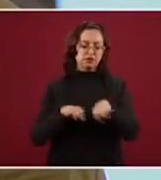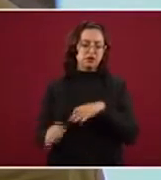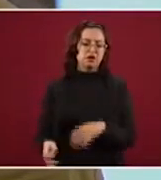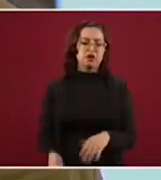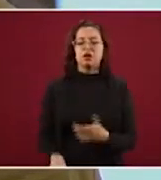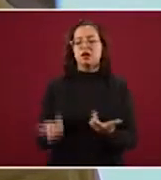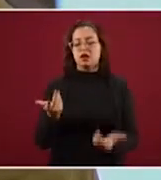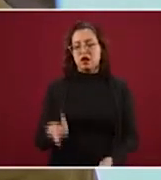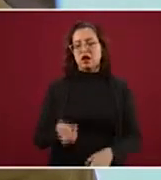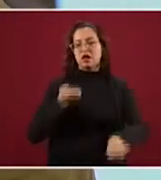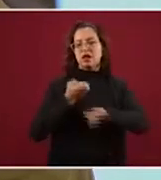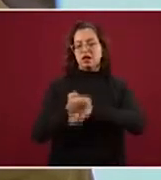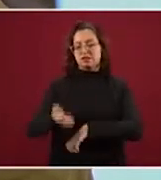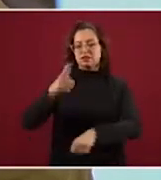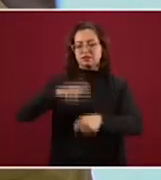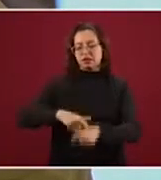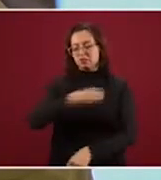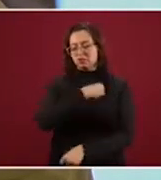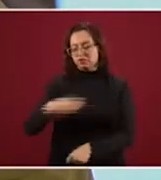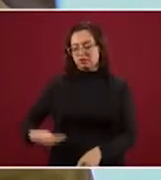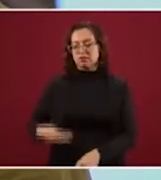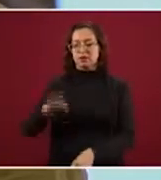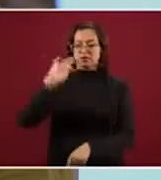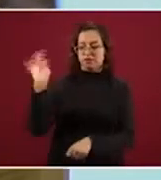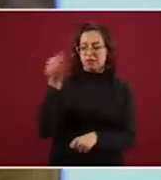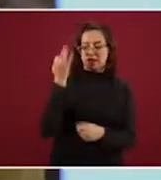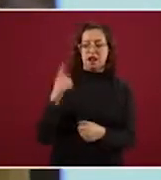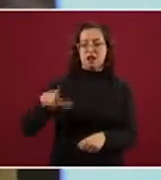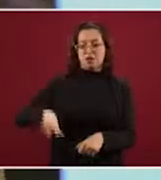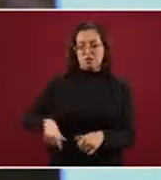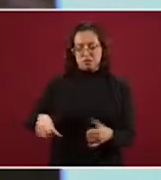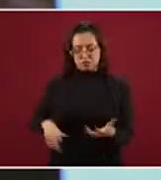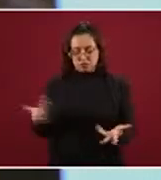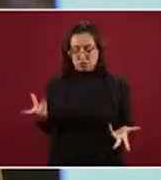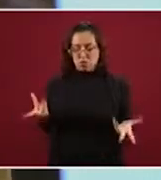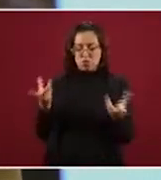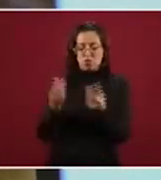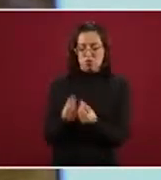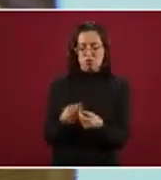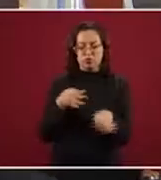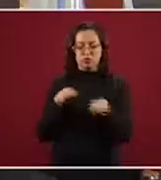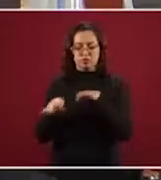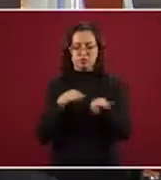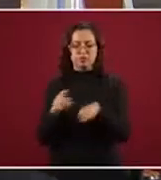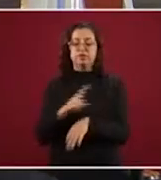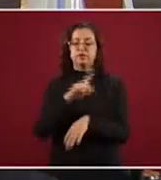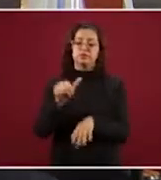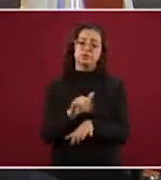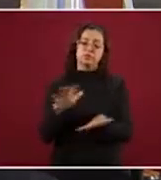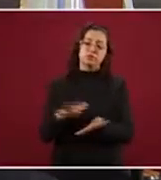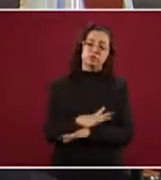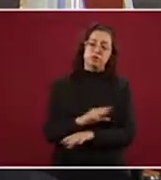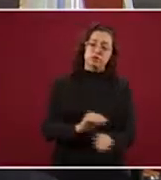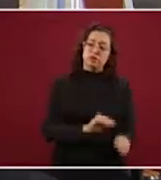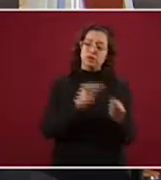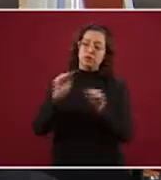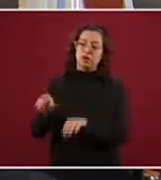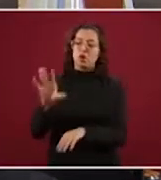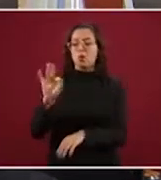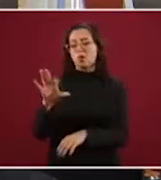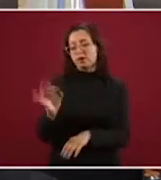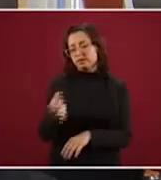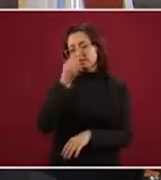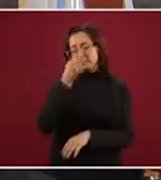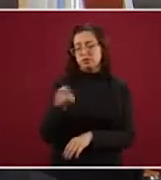de gobierno con la problemática de la región del río sonora de ahí nos trasladamos a ures que está a unos 40 minutos de